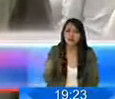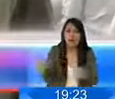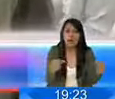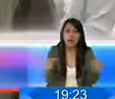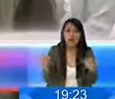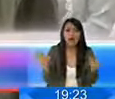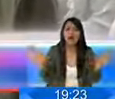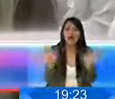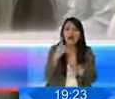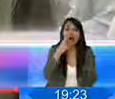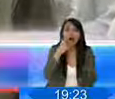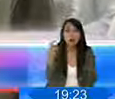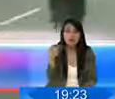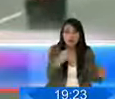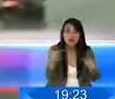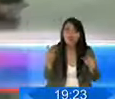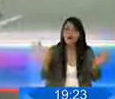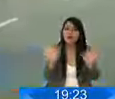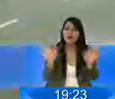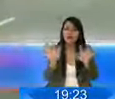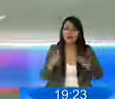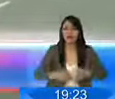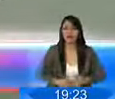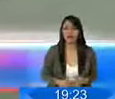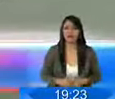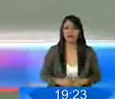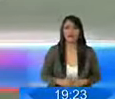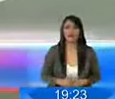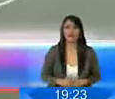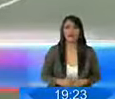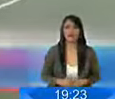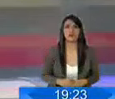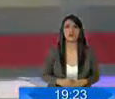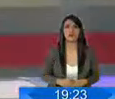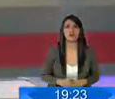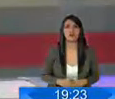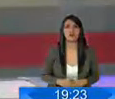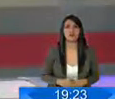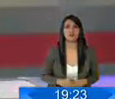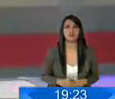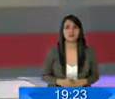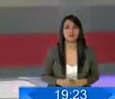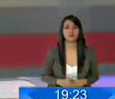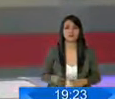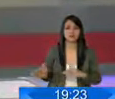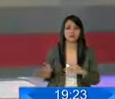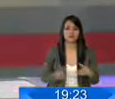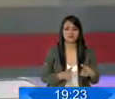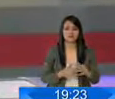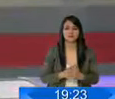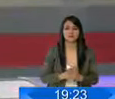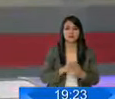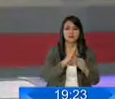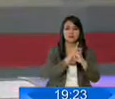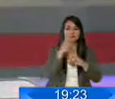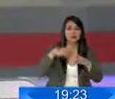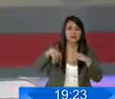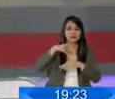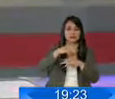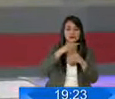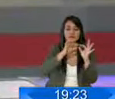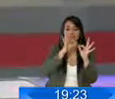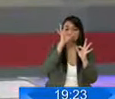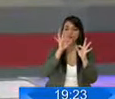que no, los hombres no están peleando. Informó Patricia Aldaz. De acuerdo al Instituto Nacional de Estadísticas y